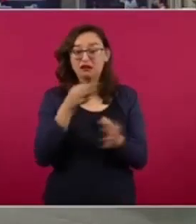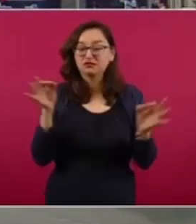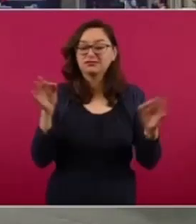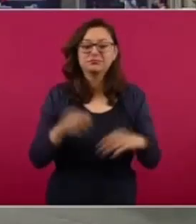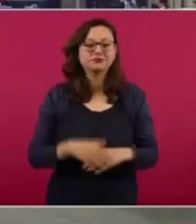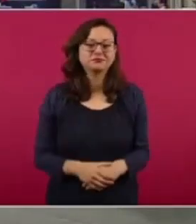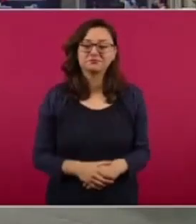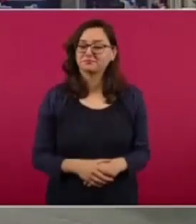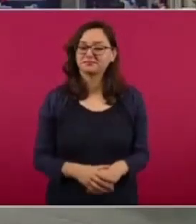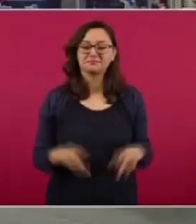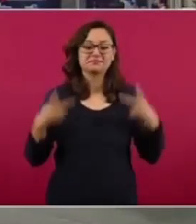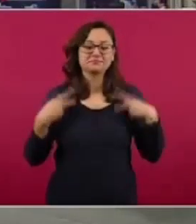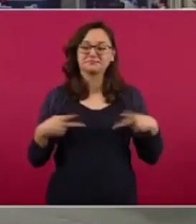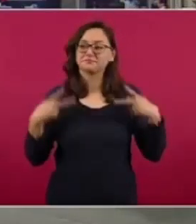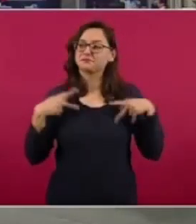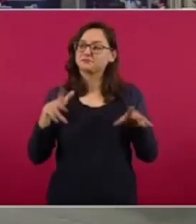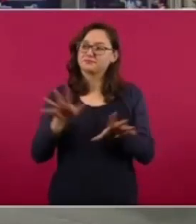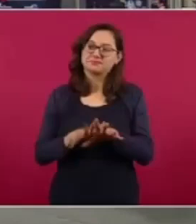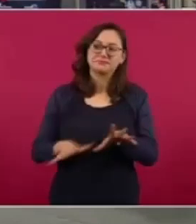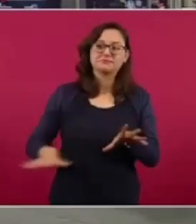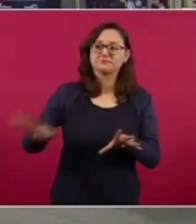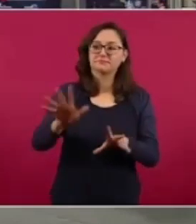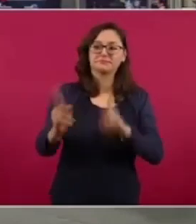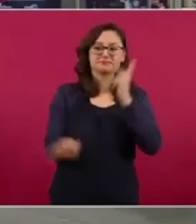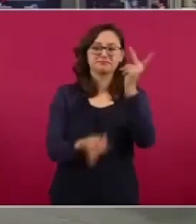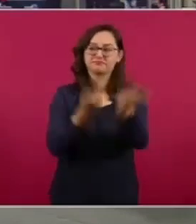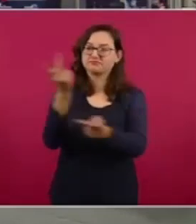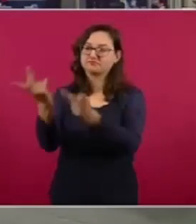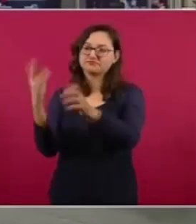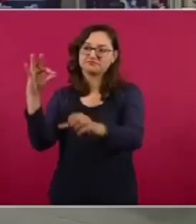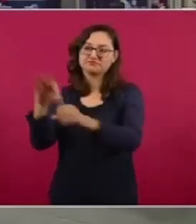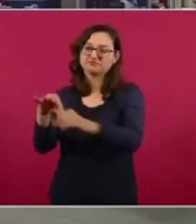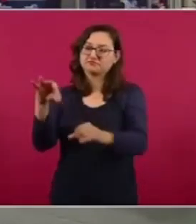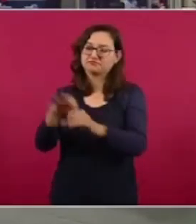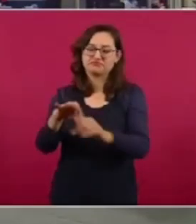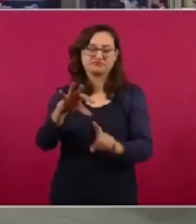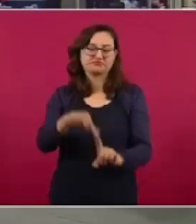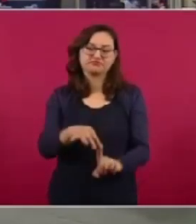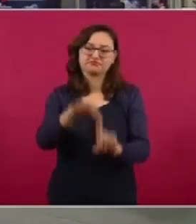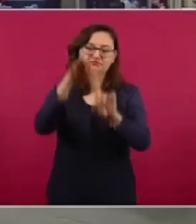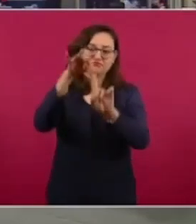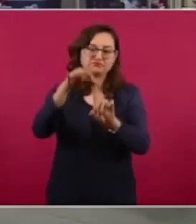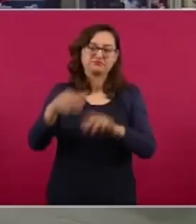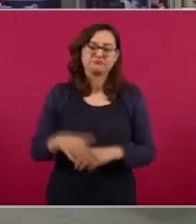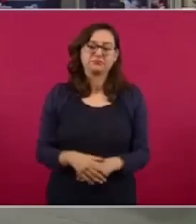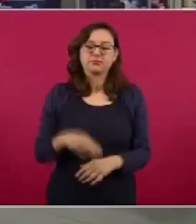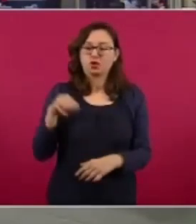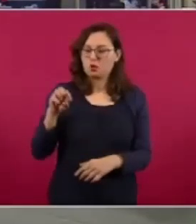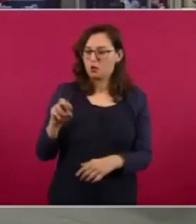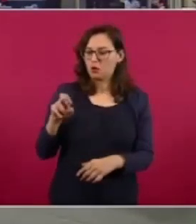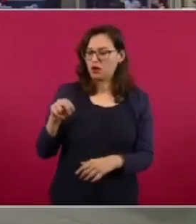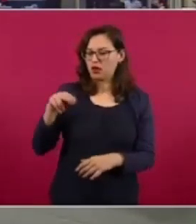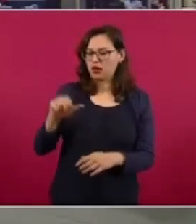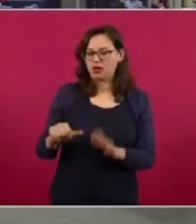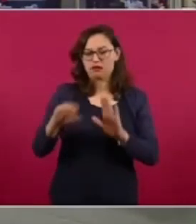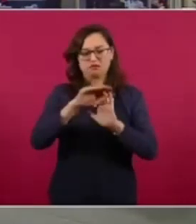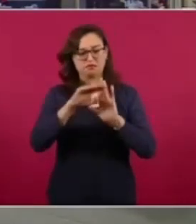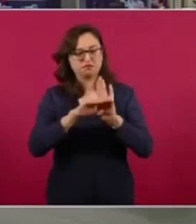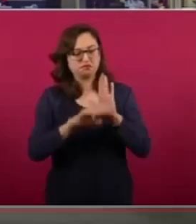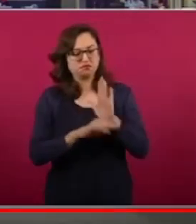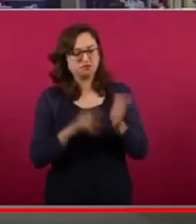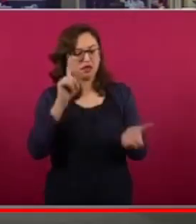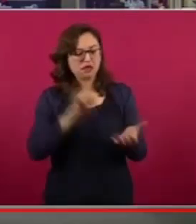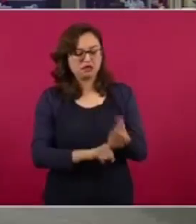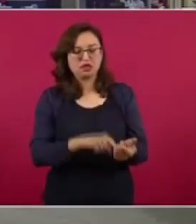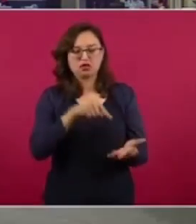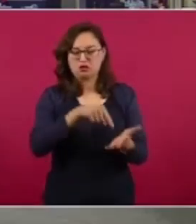Esa es mi propuesta. Y está en los estatutos del partido al que pertenezco,